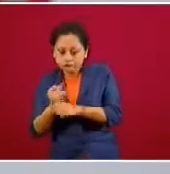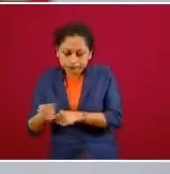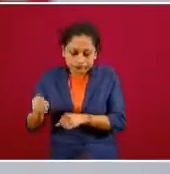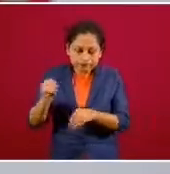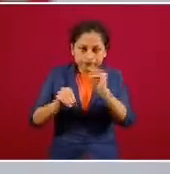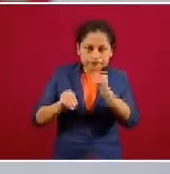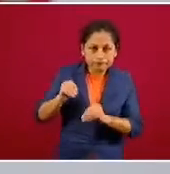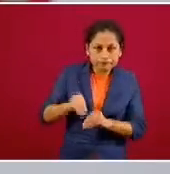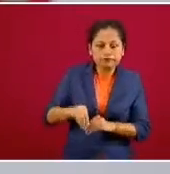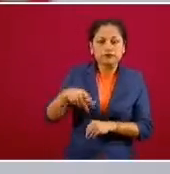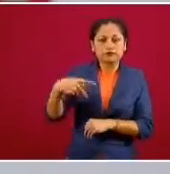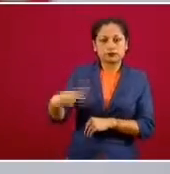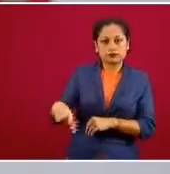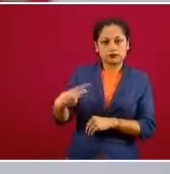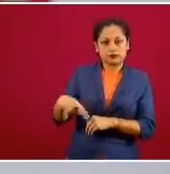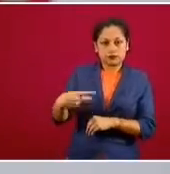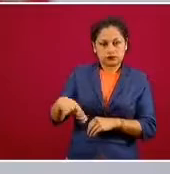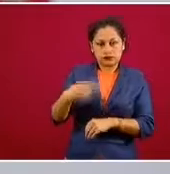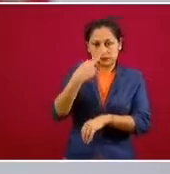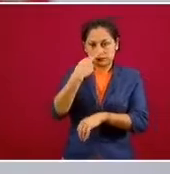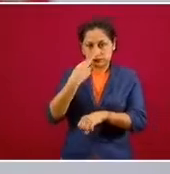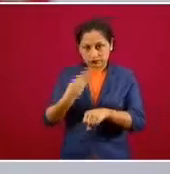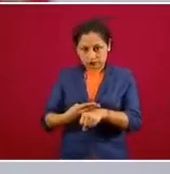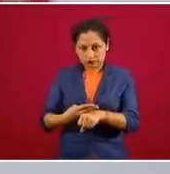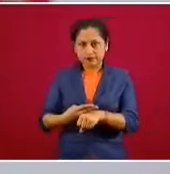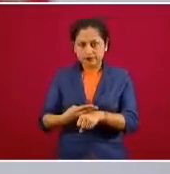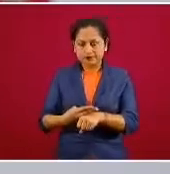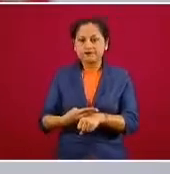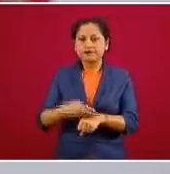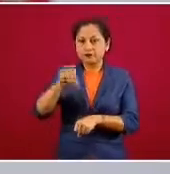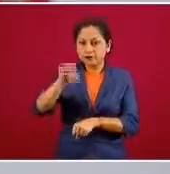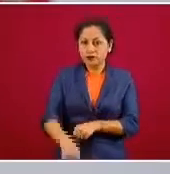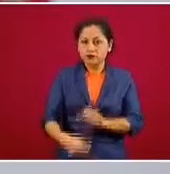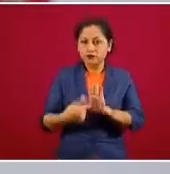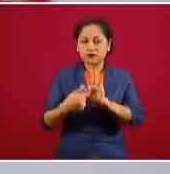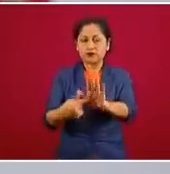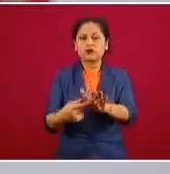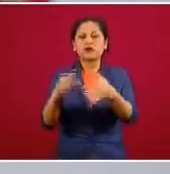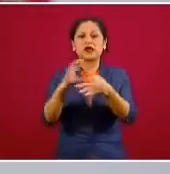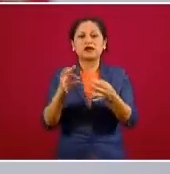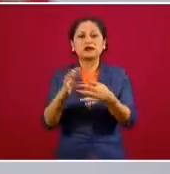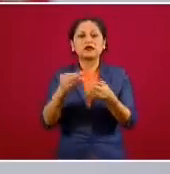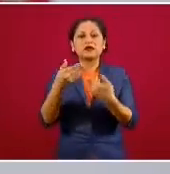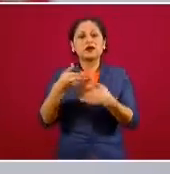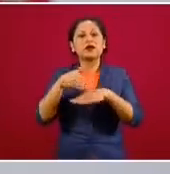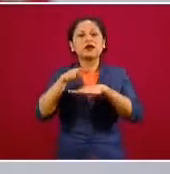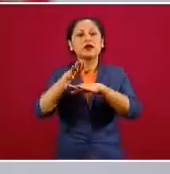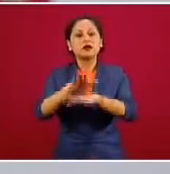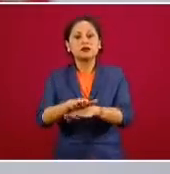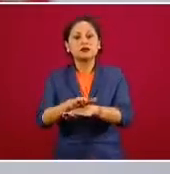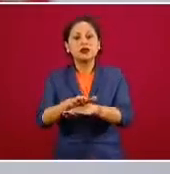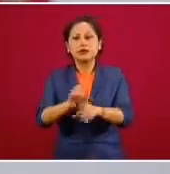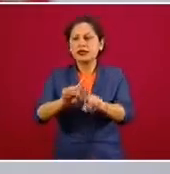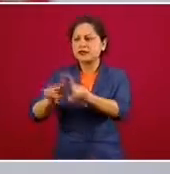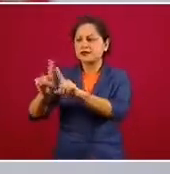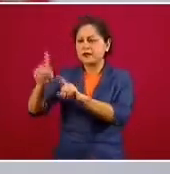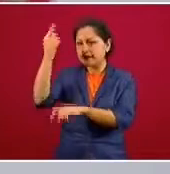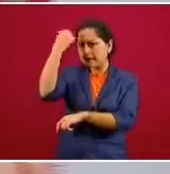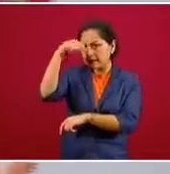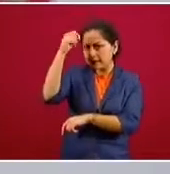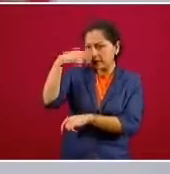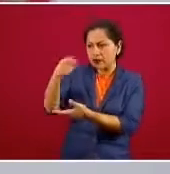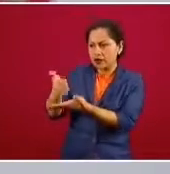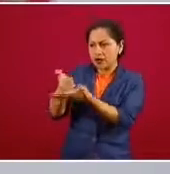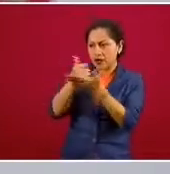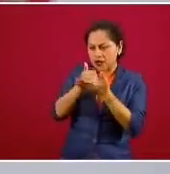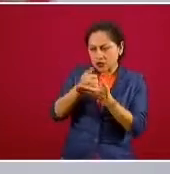que fundamenta, la teoría que fundamenta las intervenciones de prevención y control de esta epidemia